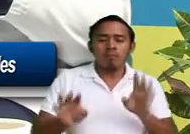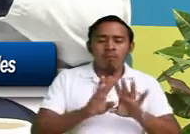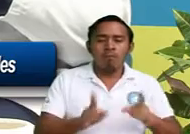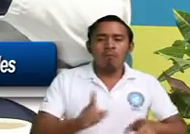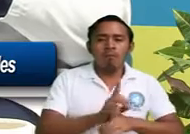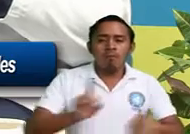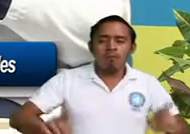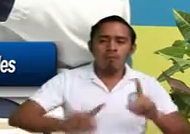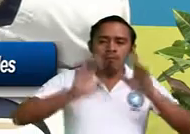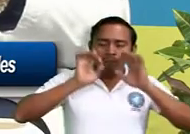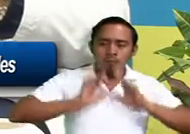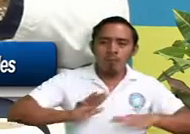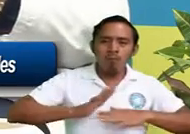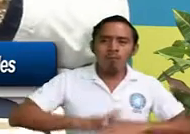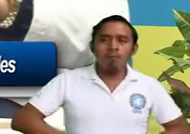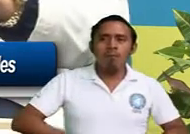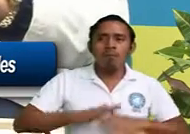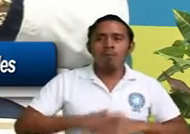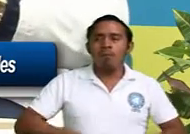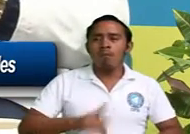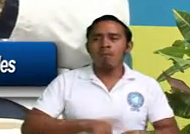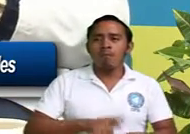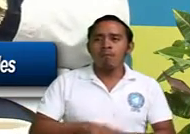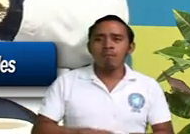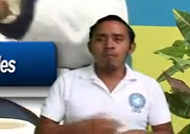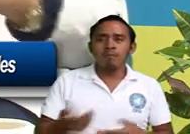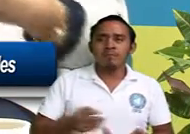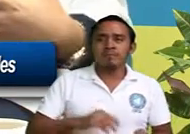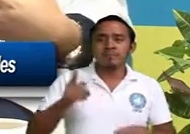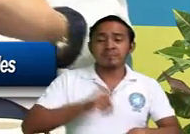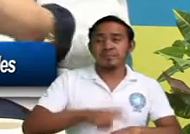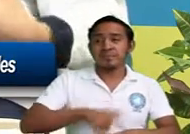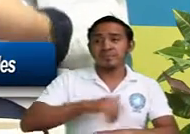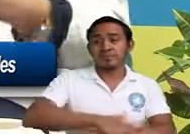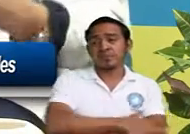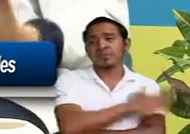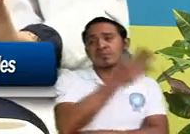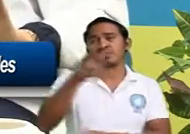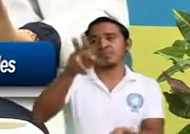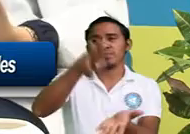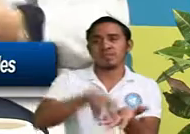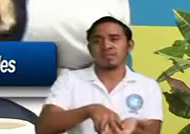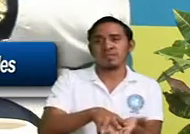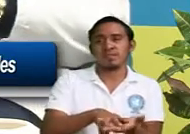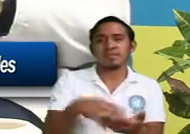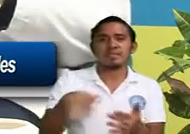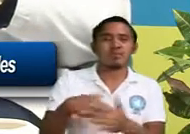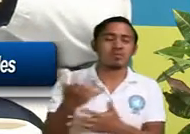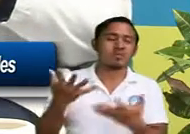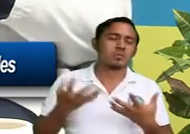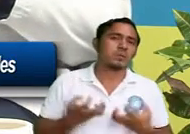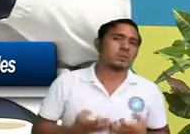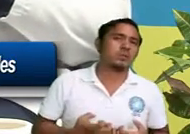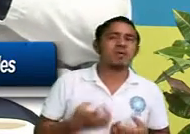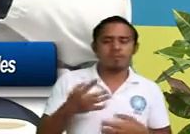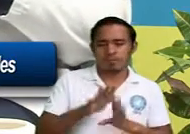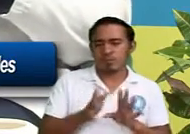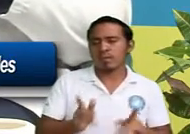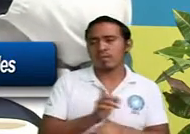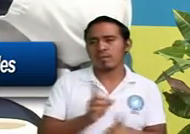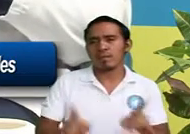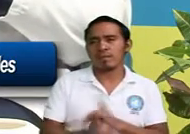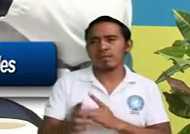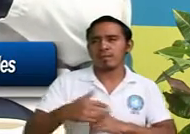paciente descanse durante sus horas normales, pero no es que va a estar todo el tiempo acostada, porque claro, después se estresan. Tiene que caminar, obviamente. Sí,